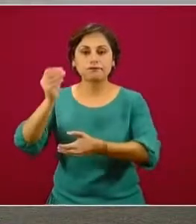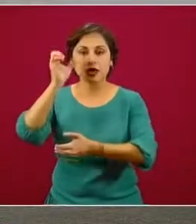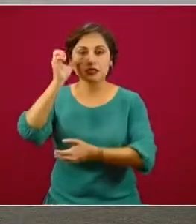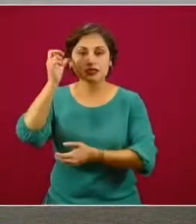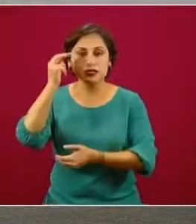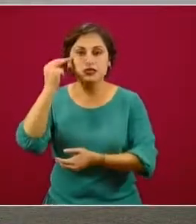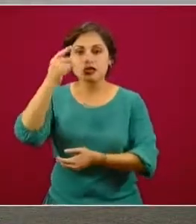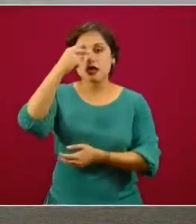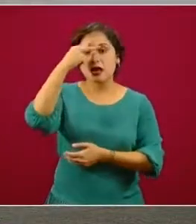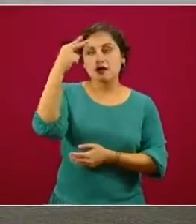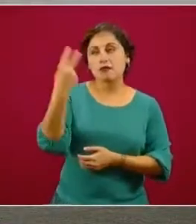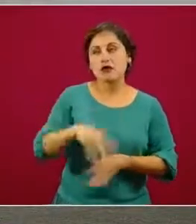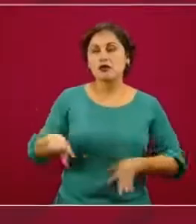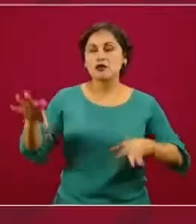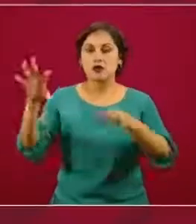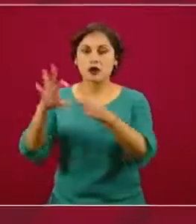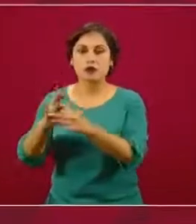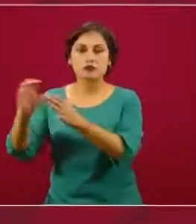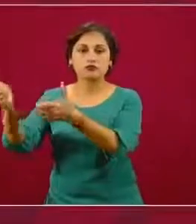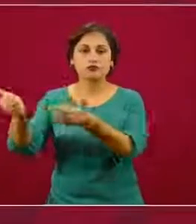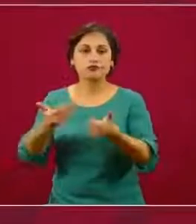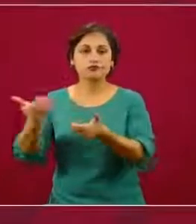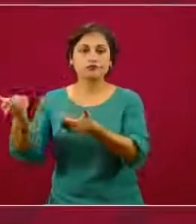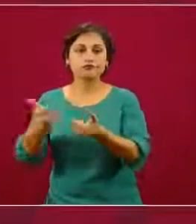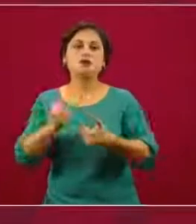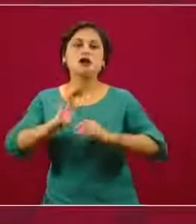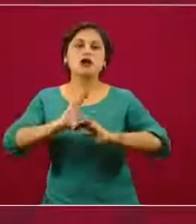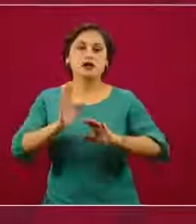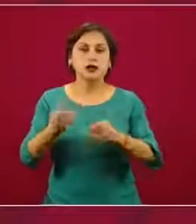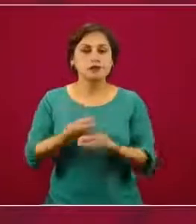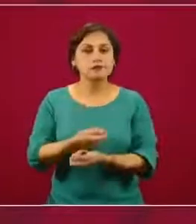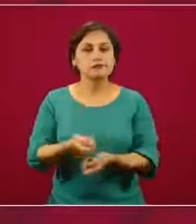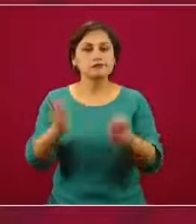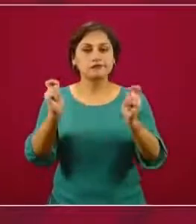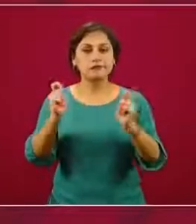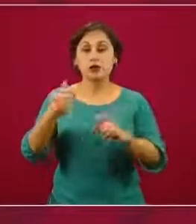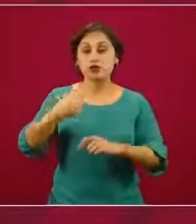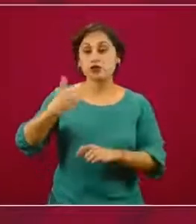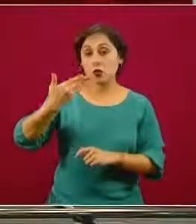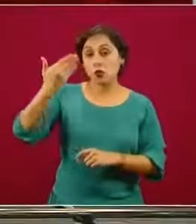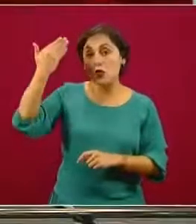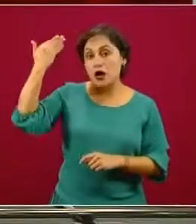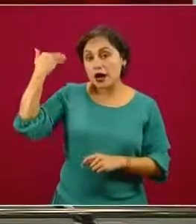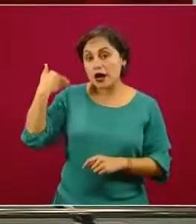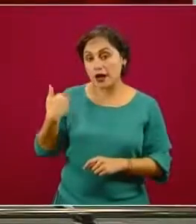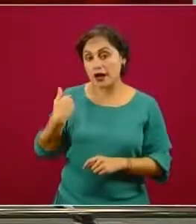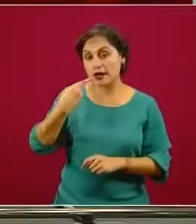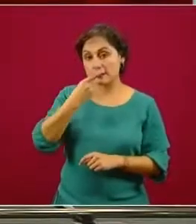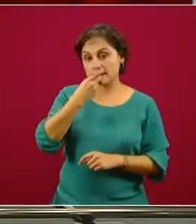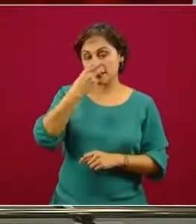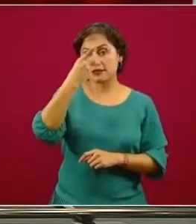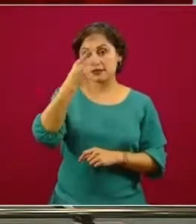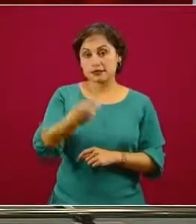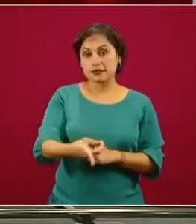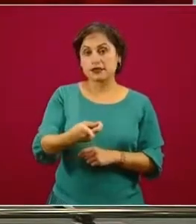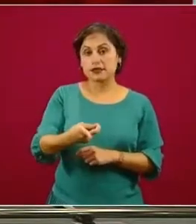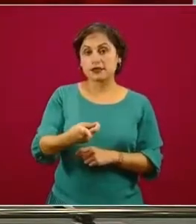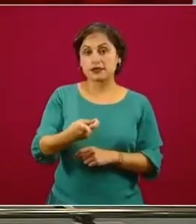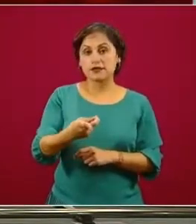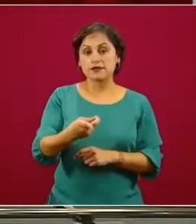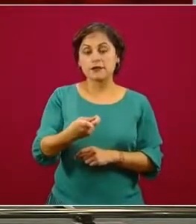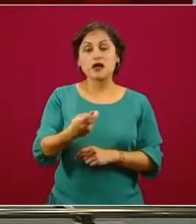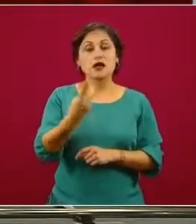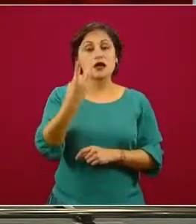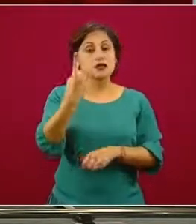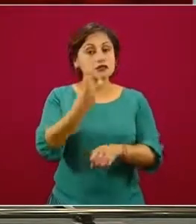México, tenemos un abastecimiento continuo. En su momento comenté que un segundo fenómeno que se presentó